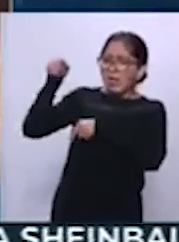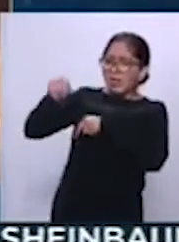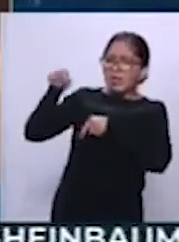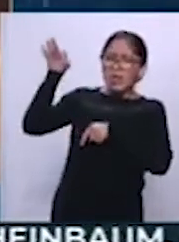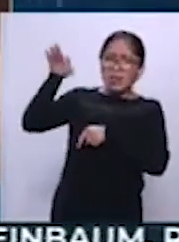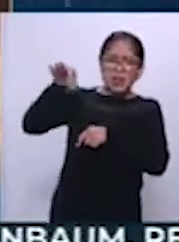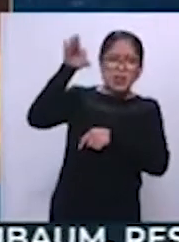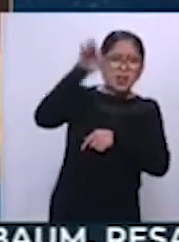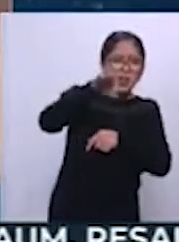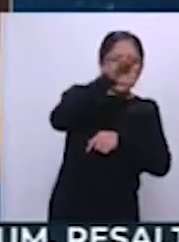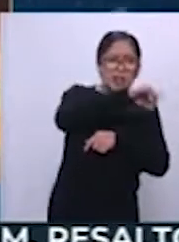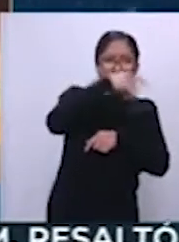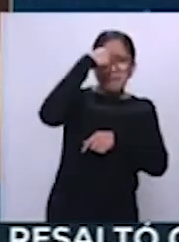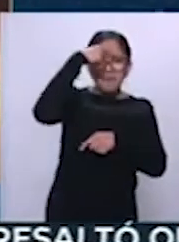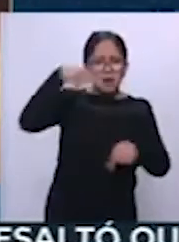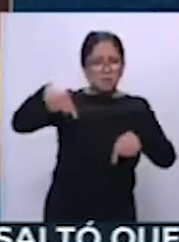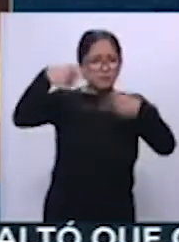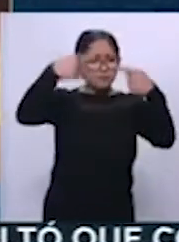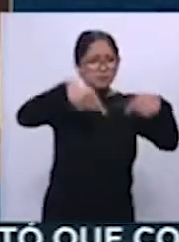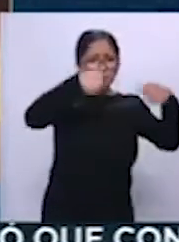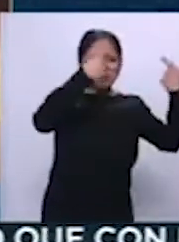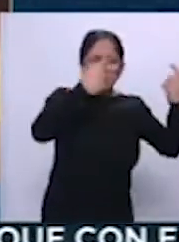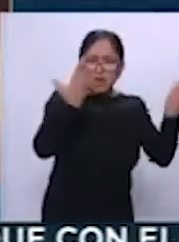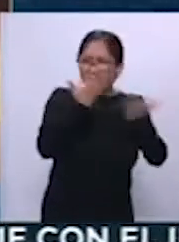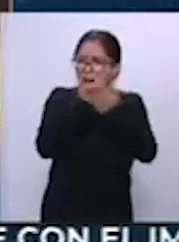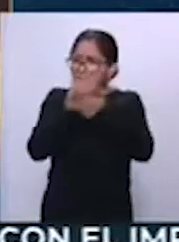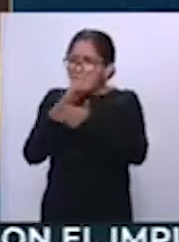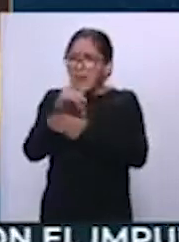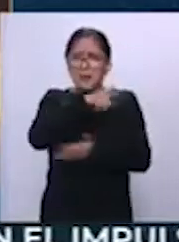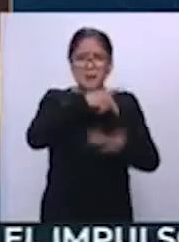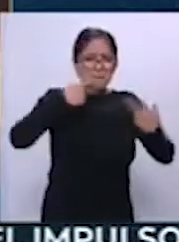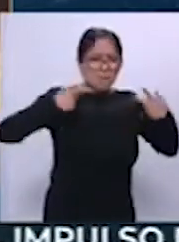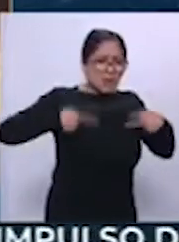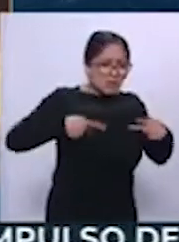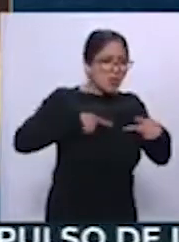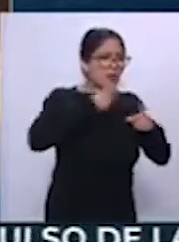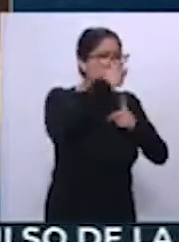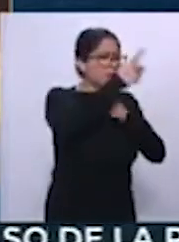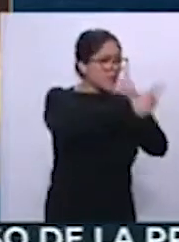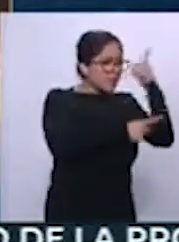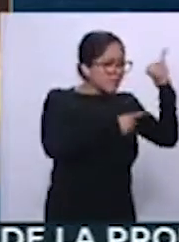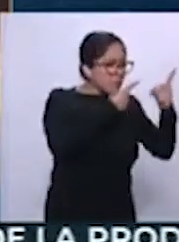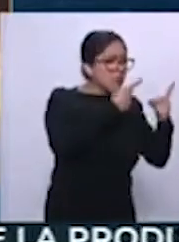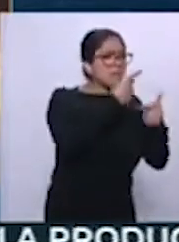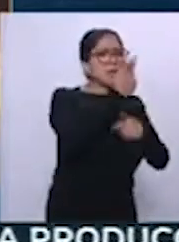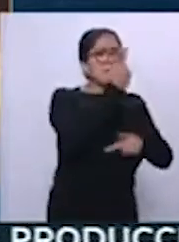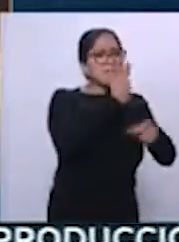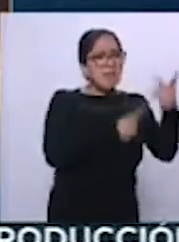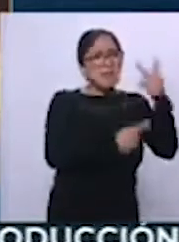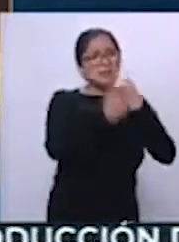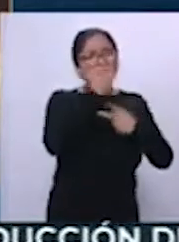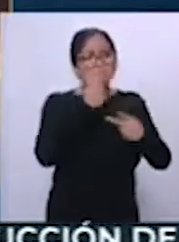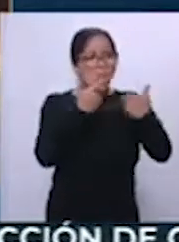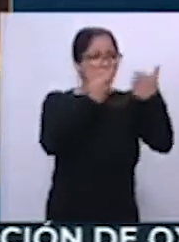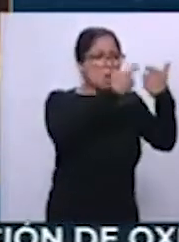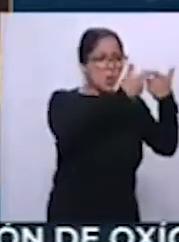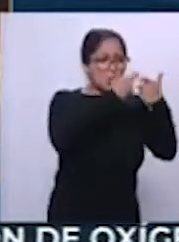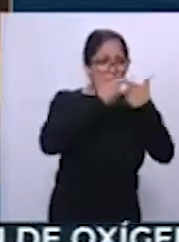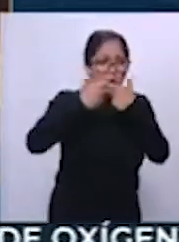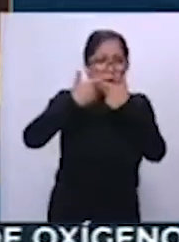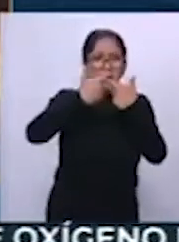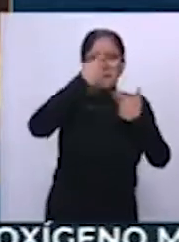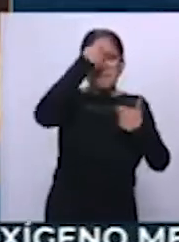a muchos deportistas recolectando dinero con la gente porque precisamente no había apoyos de la CONADE. Todo lo que